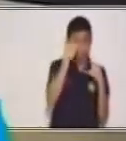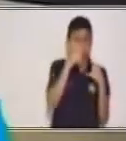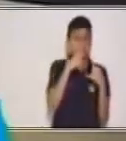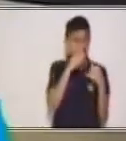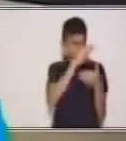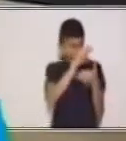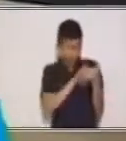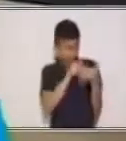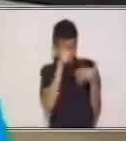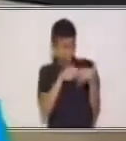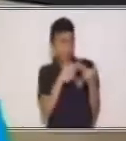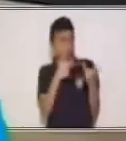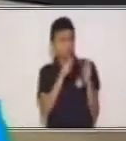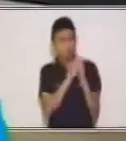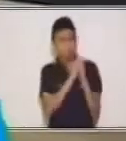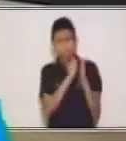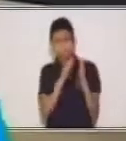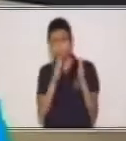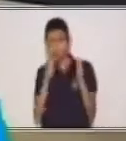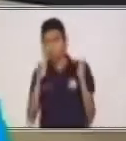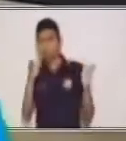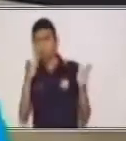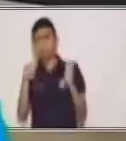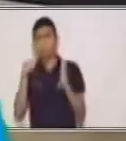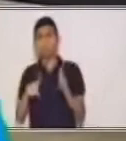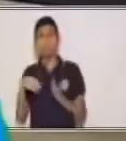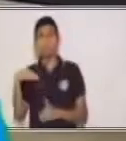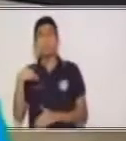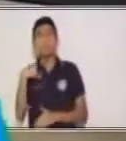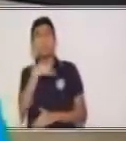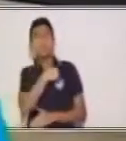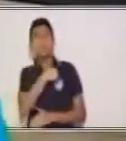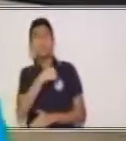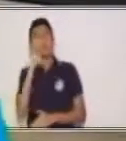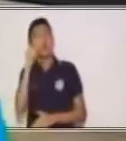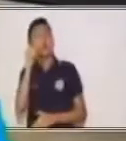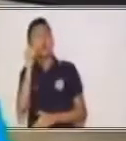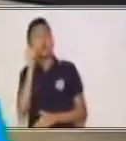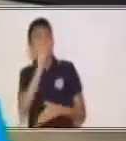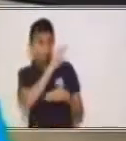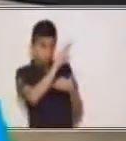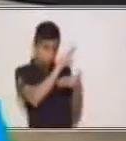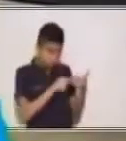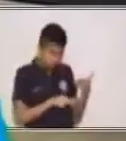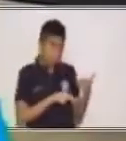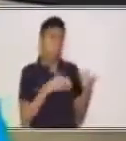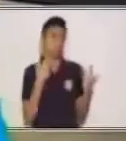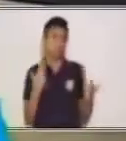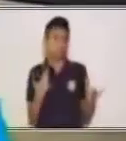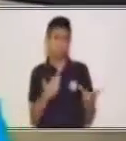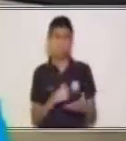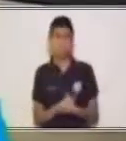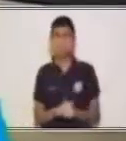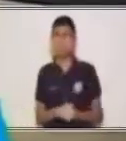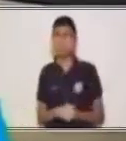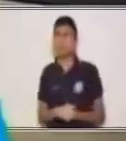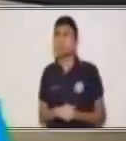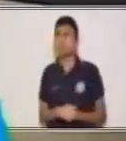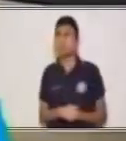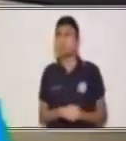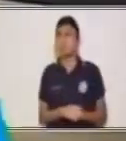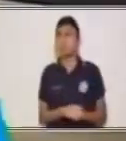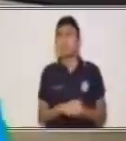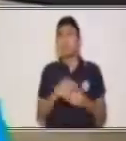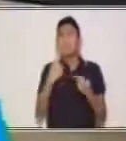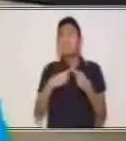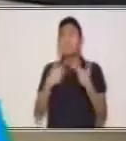esta cosa en este caso es quien recibe la acción. El informe está siendo leído, pero no está siendo leído automáticamente por él mismo,